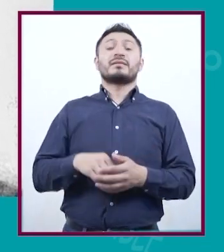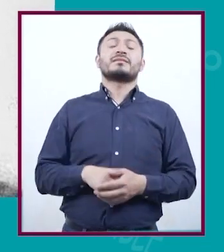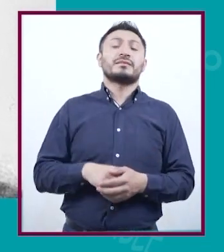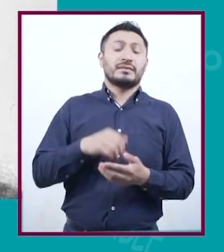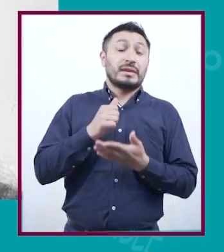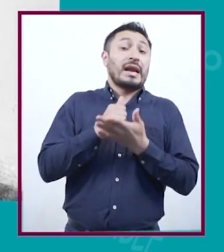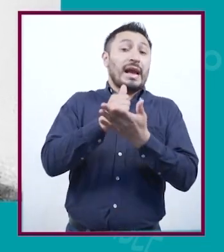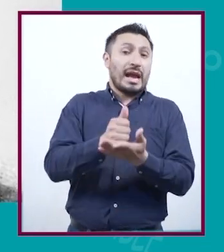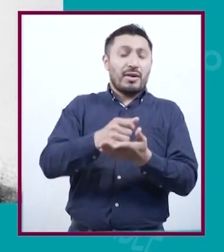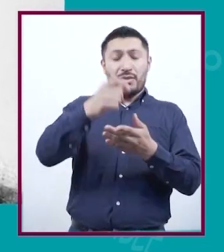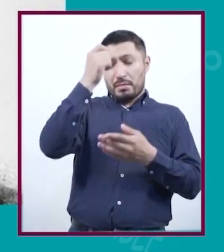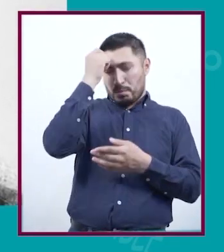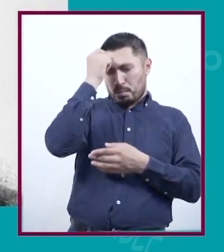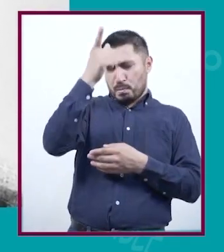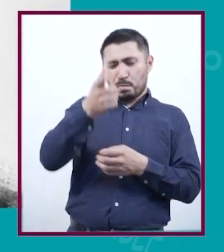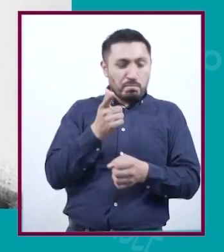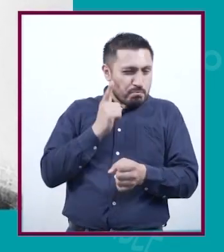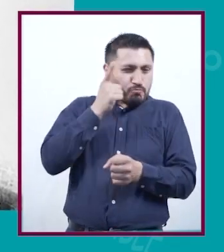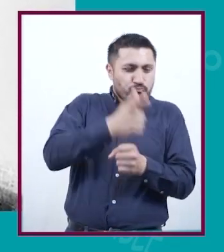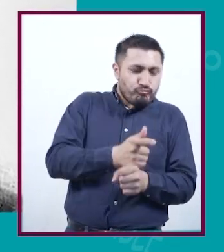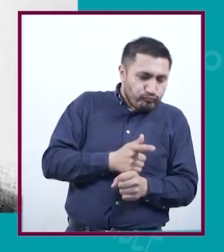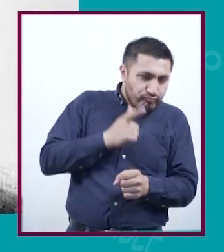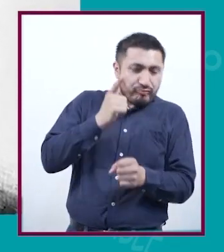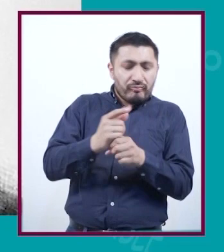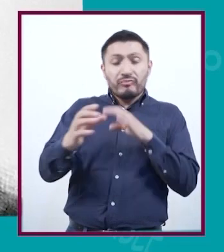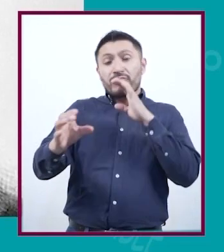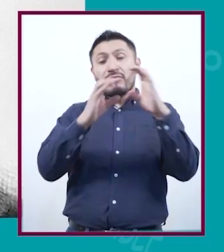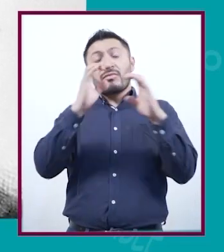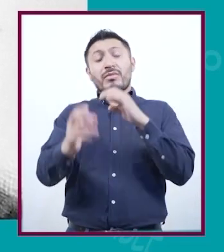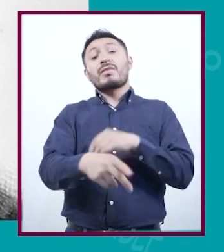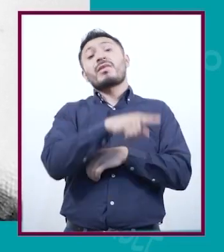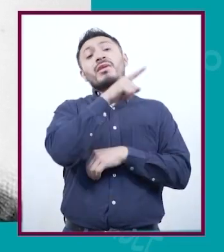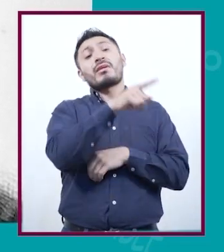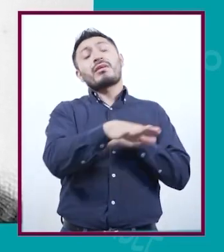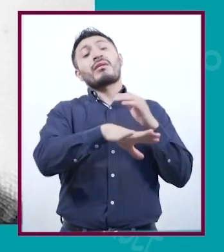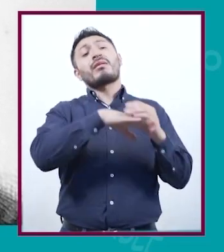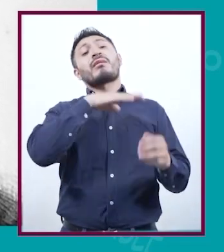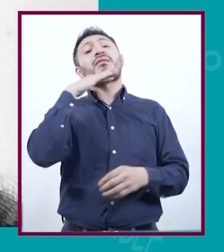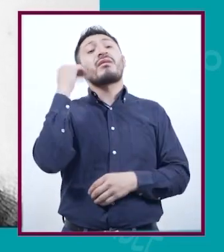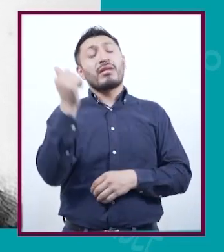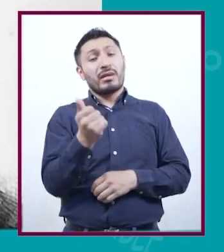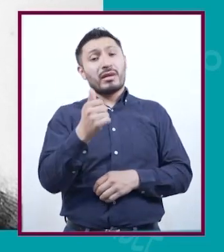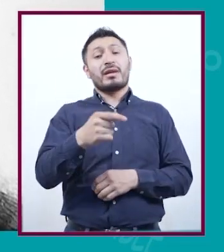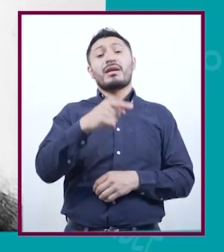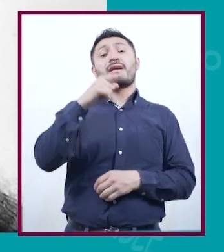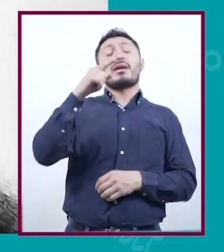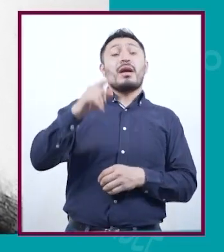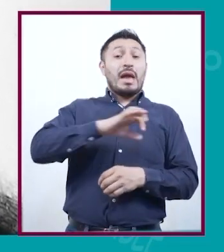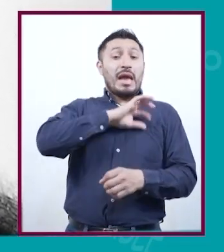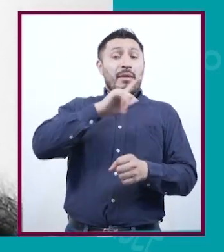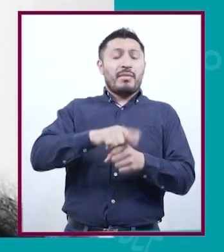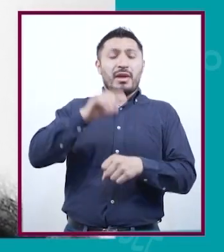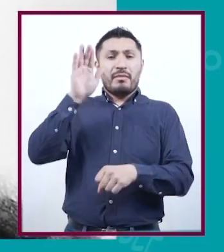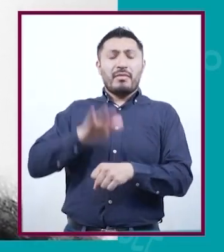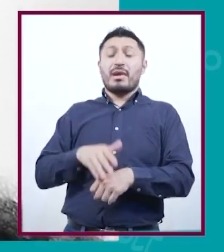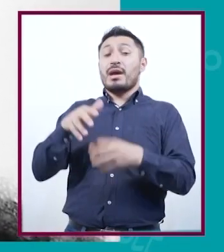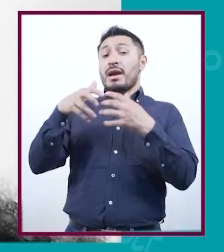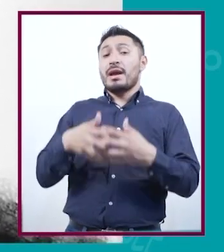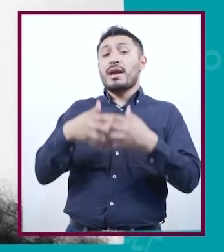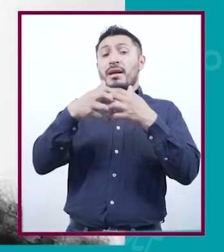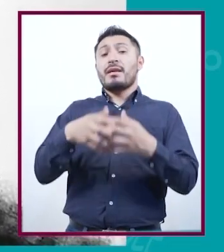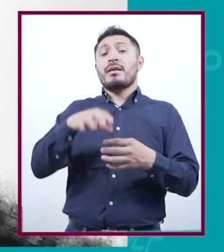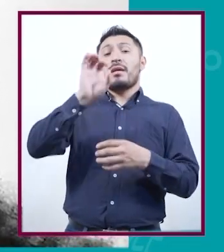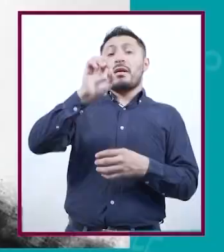Servicio Británico de Descifrado para intentar interpretar las comunicaciones alemanas cifradas,